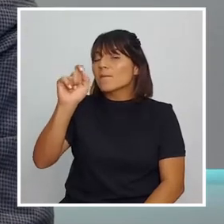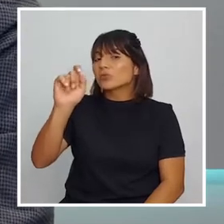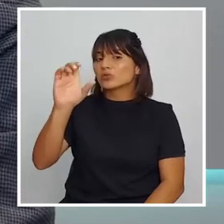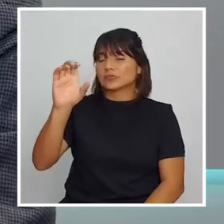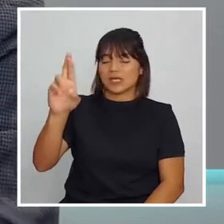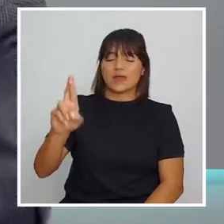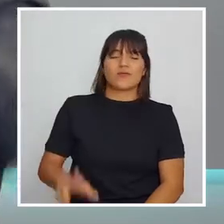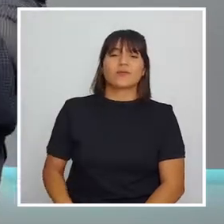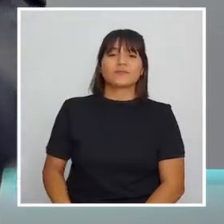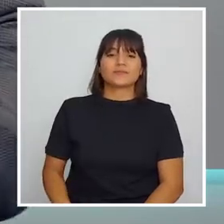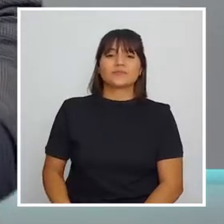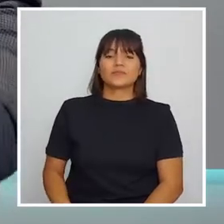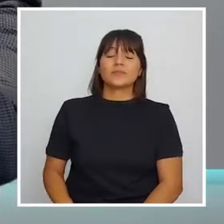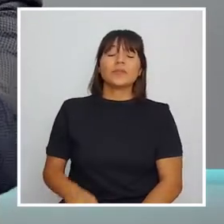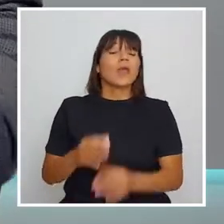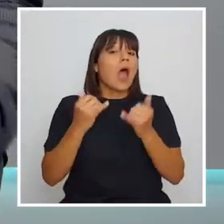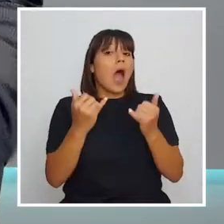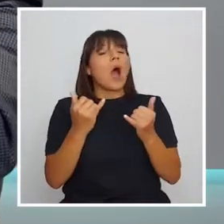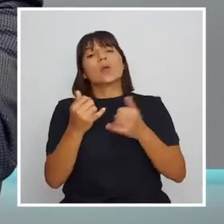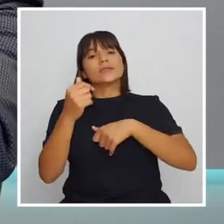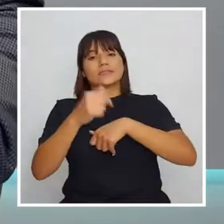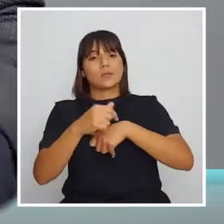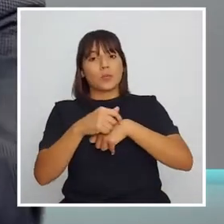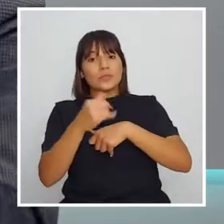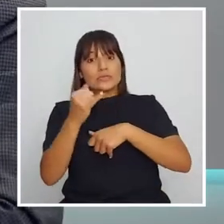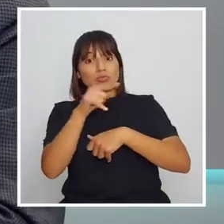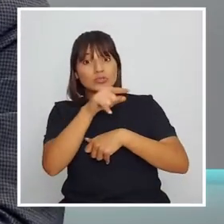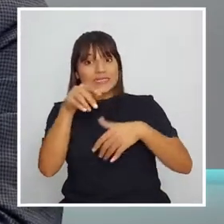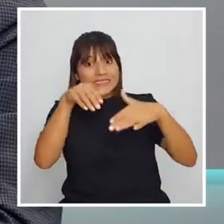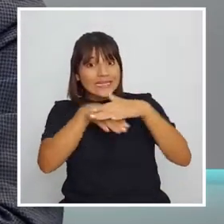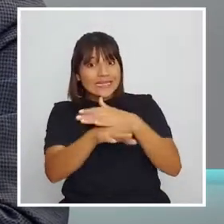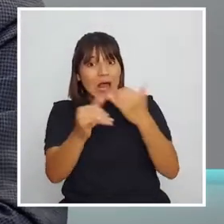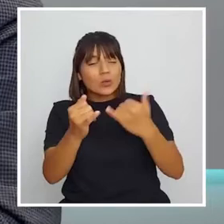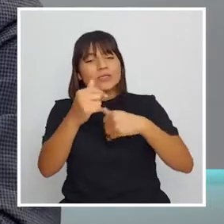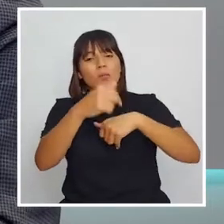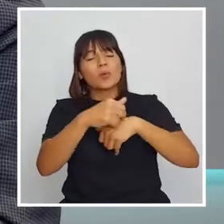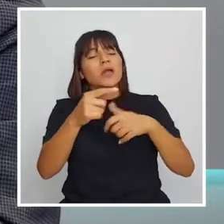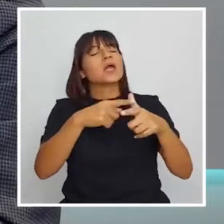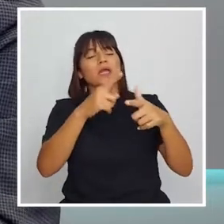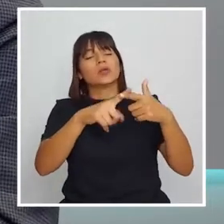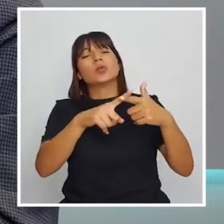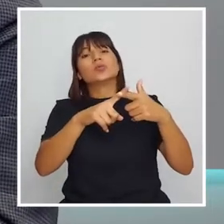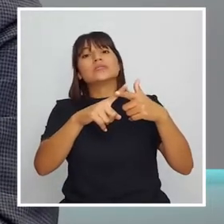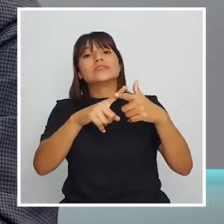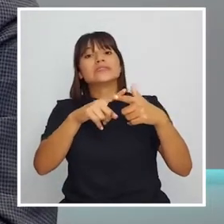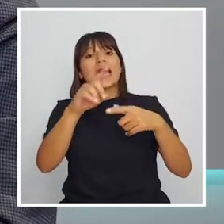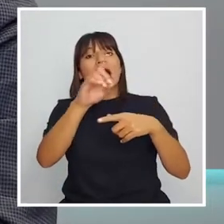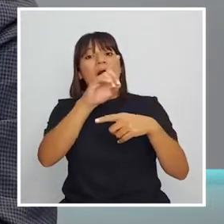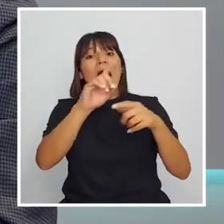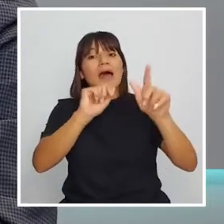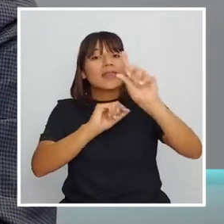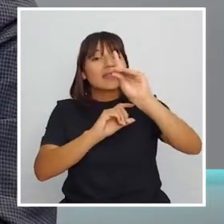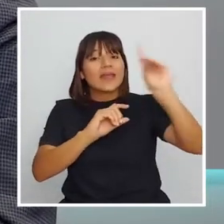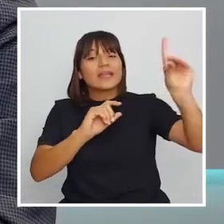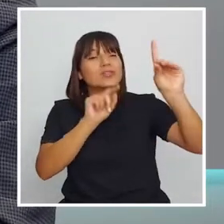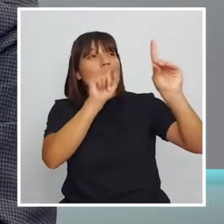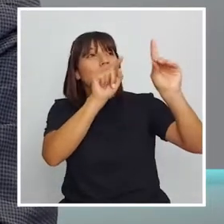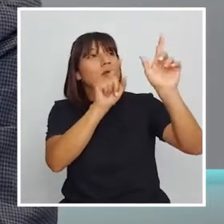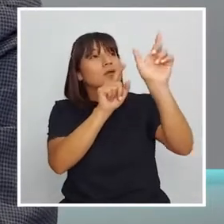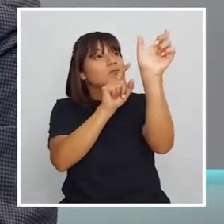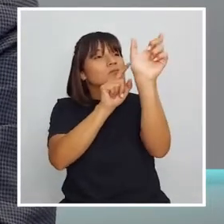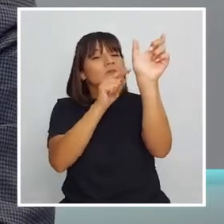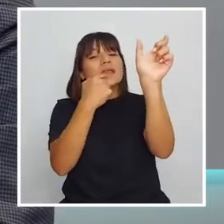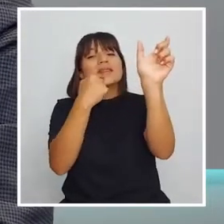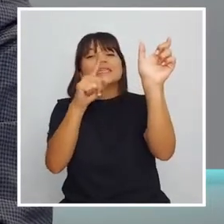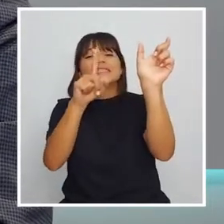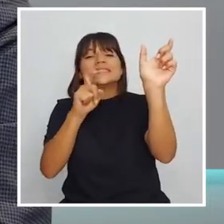www.ocf.fi.cr. Hoy en día, en este momento, si ingresan en este momento, ahí les aparece, ahí al lado derecho, una cajita que dice 100